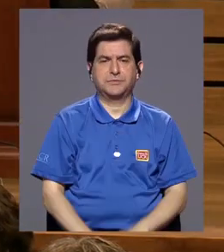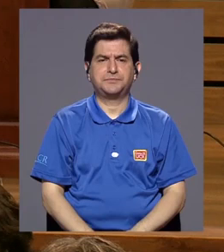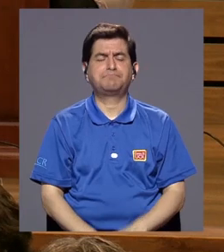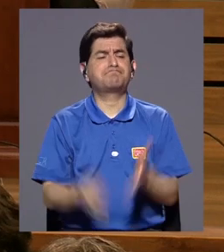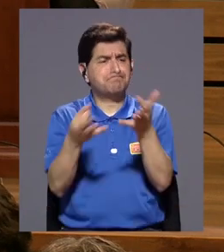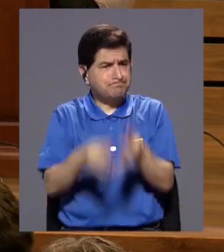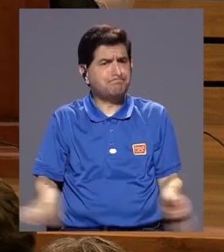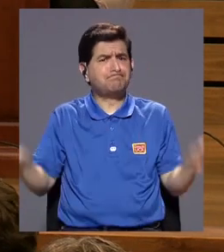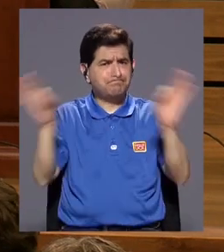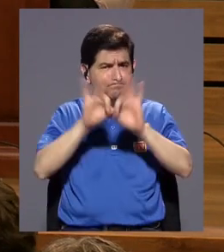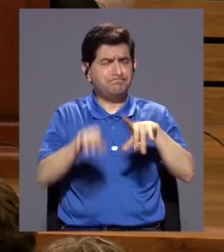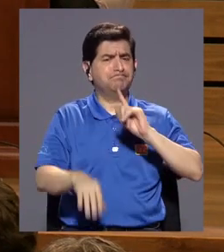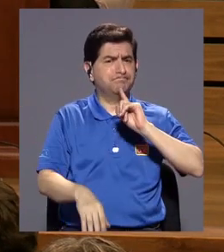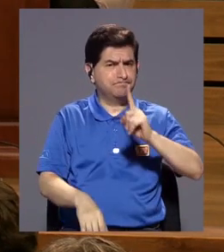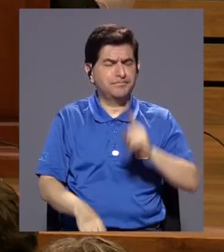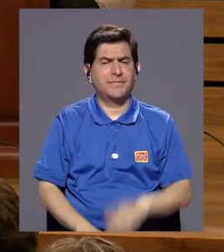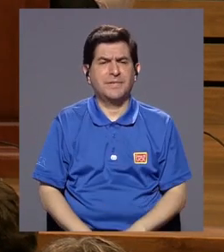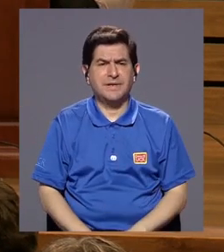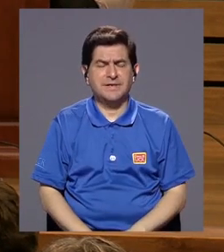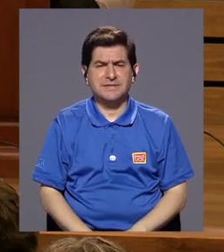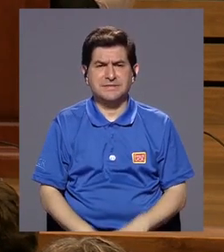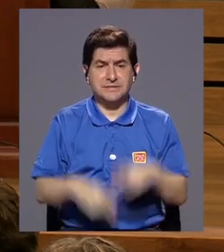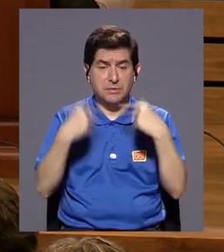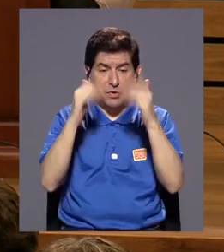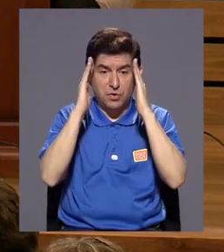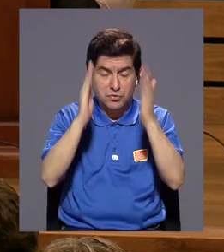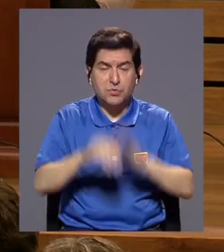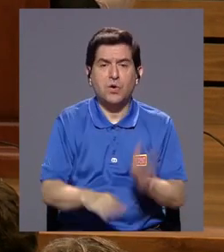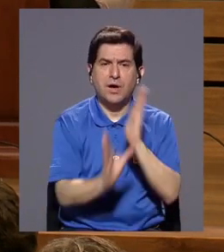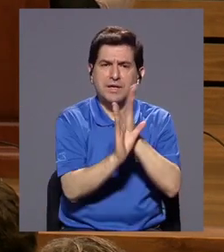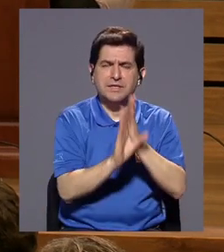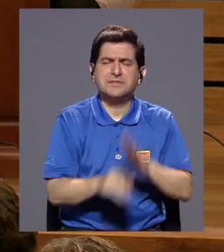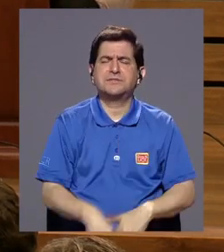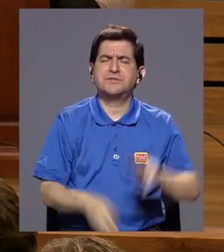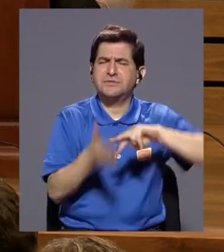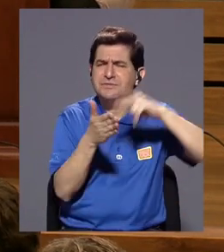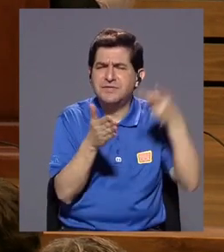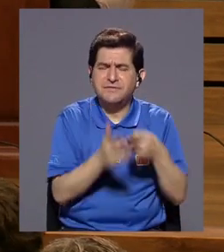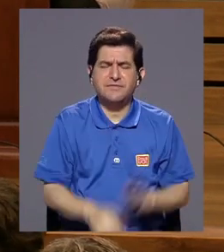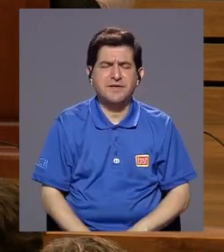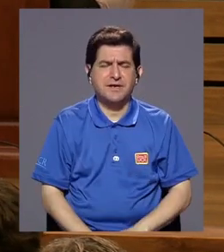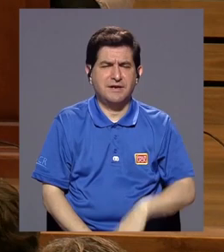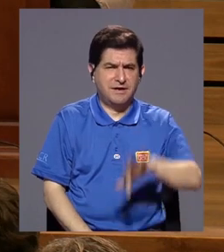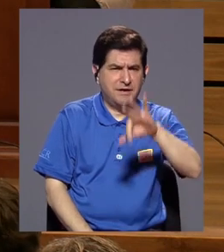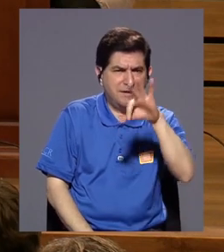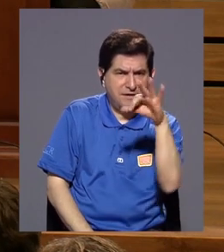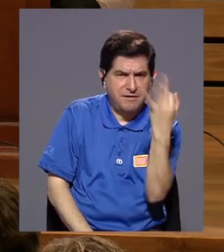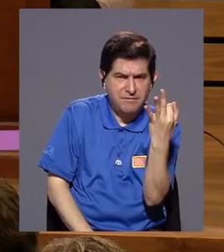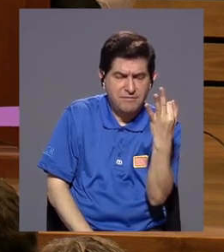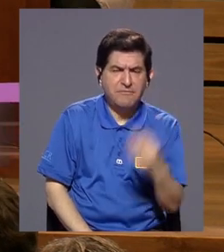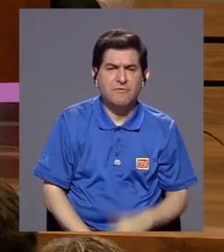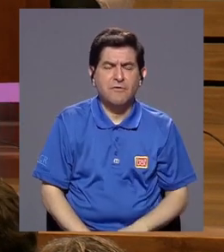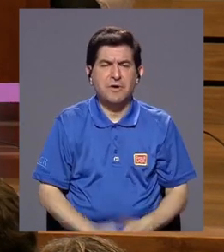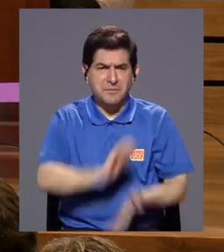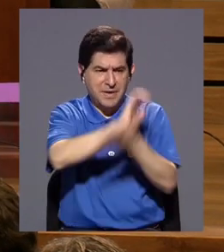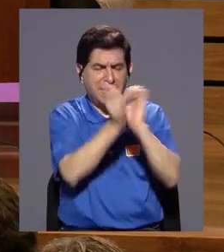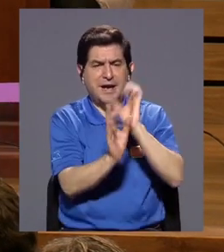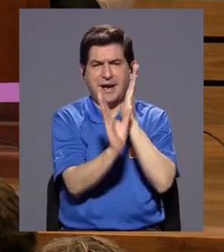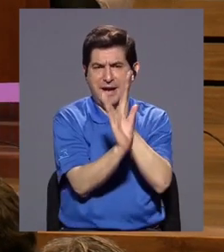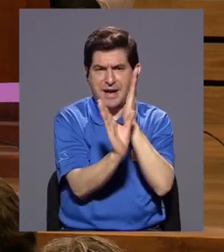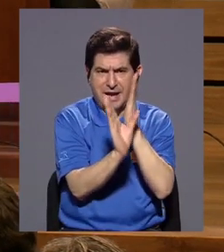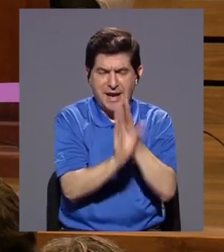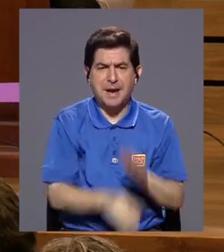importante enmarcar que las urgencias psicológicas las debemos entender como una manifestación de una alteración psicológica